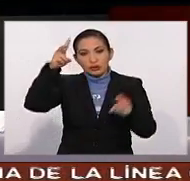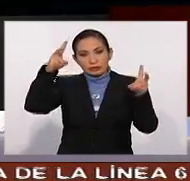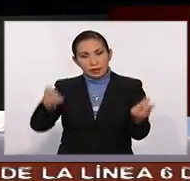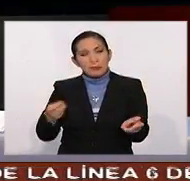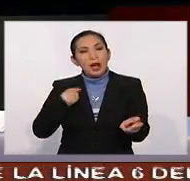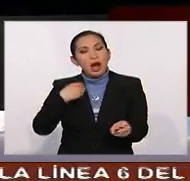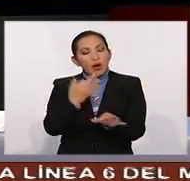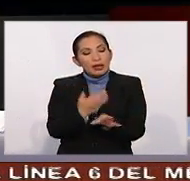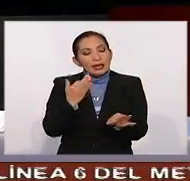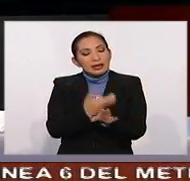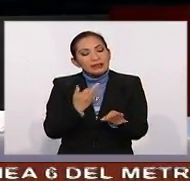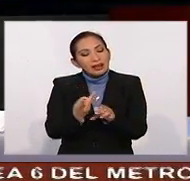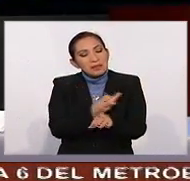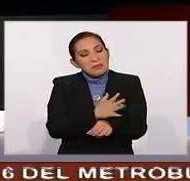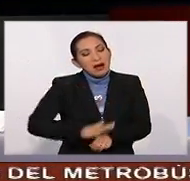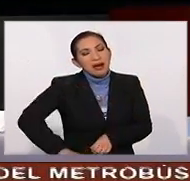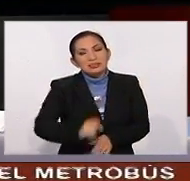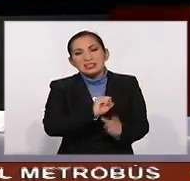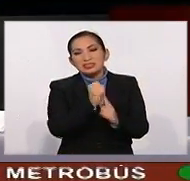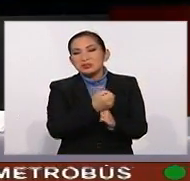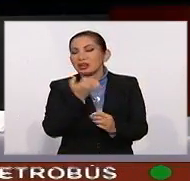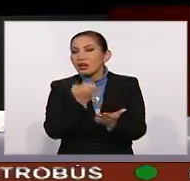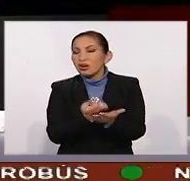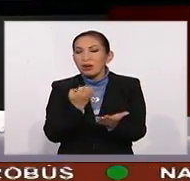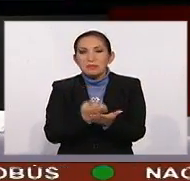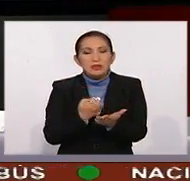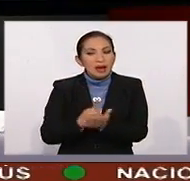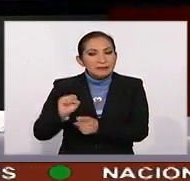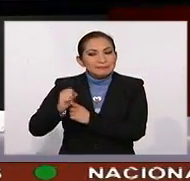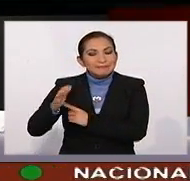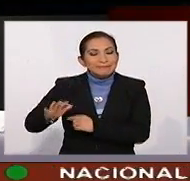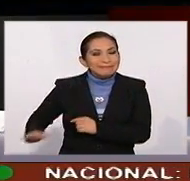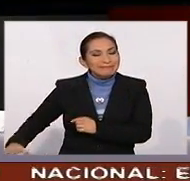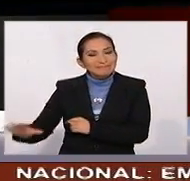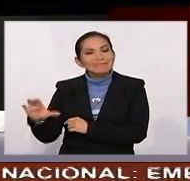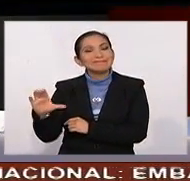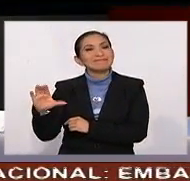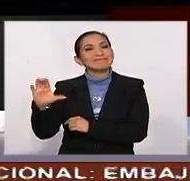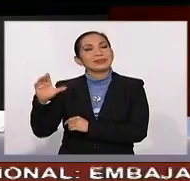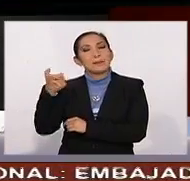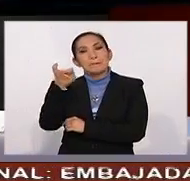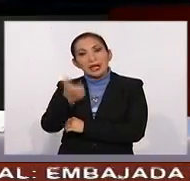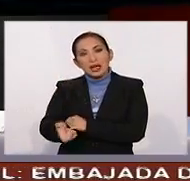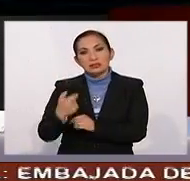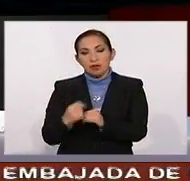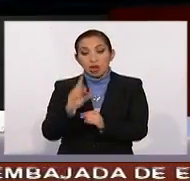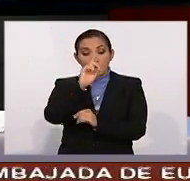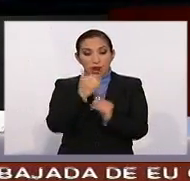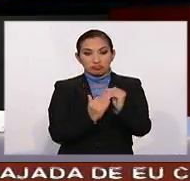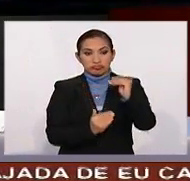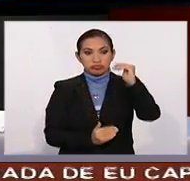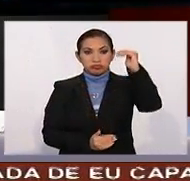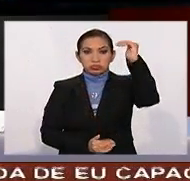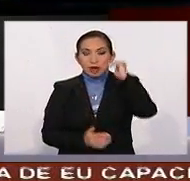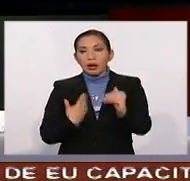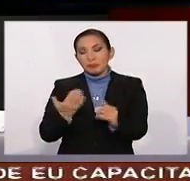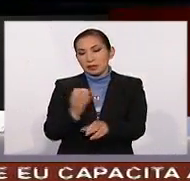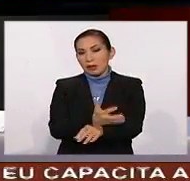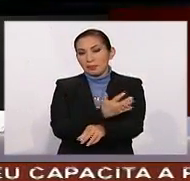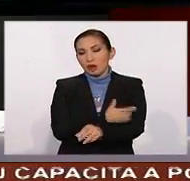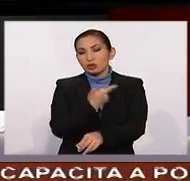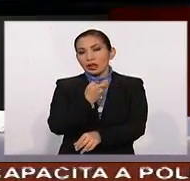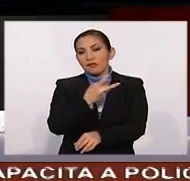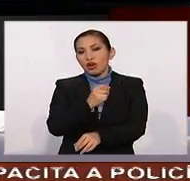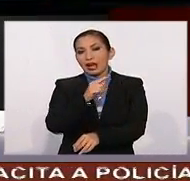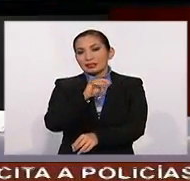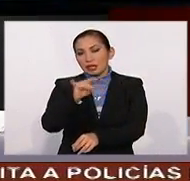lo que se está viviendo con la situación económica, la situación del peso, la alza del dólar. Y mi compañero Gustavo